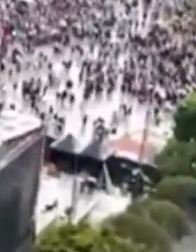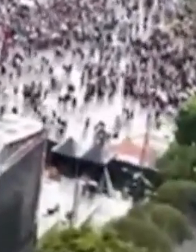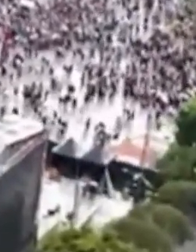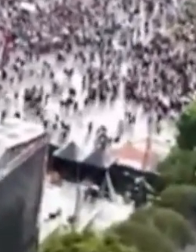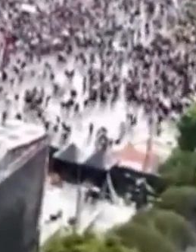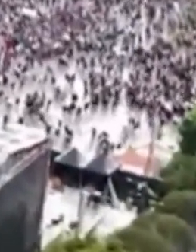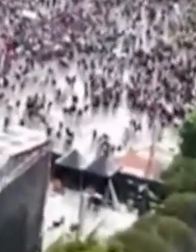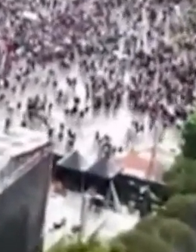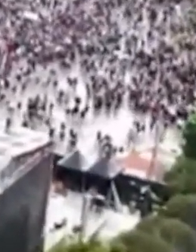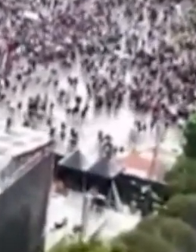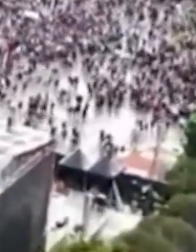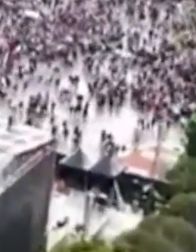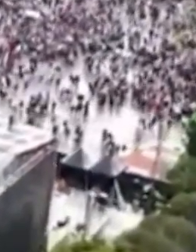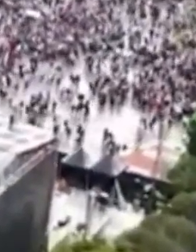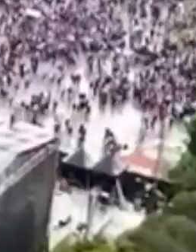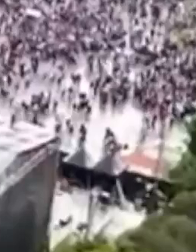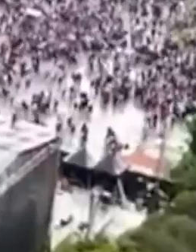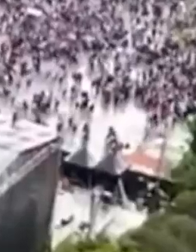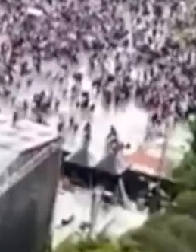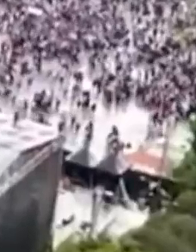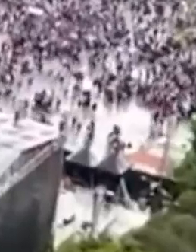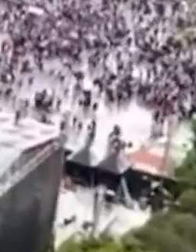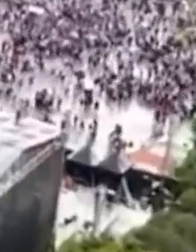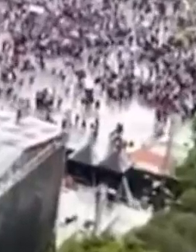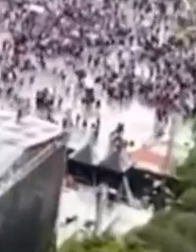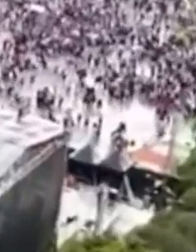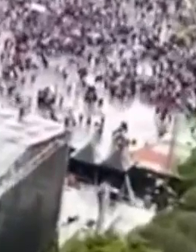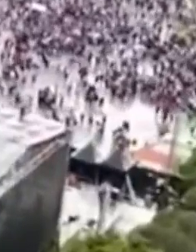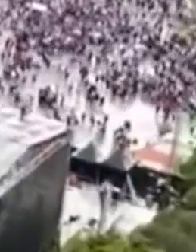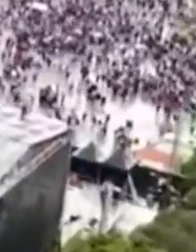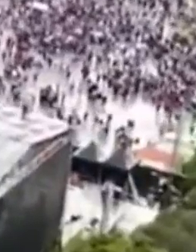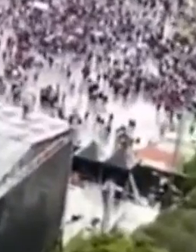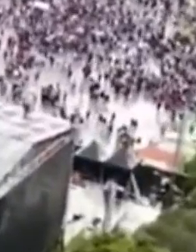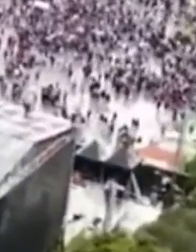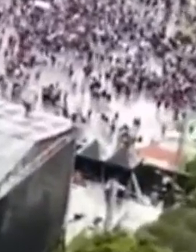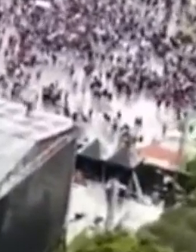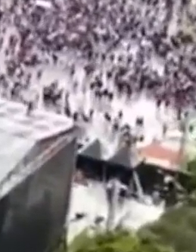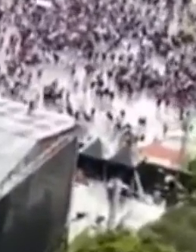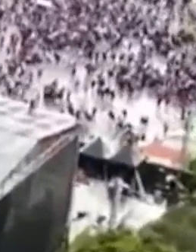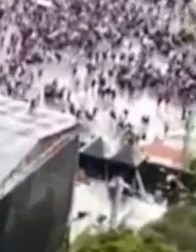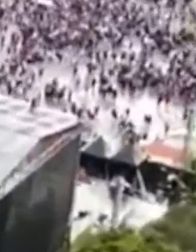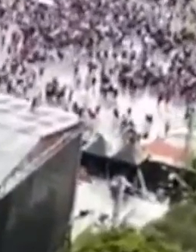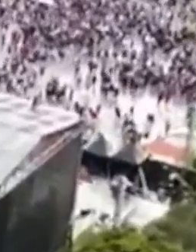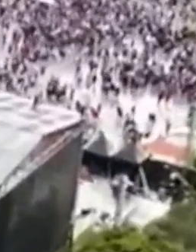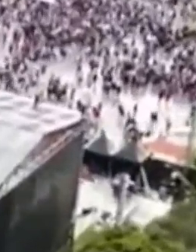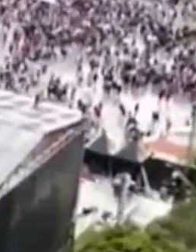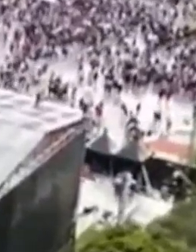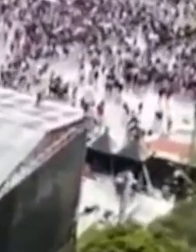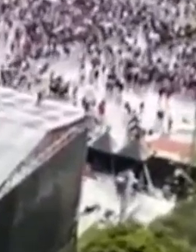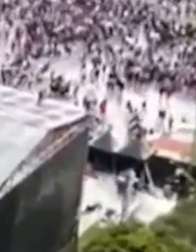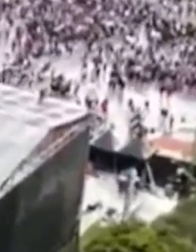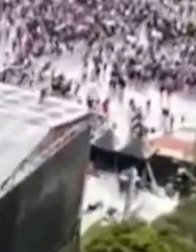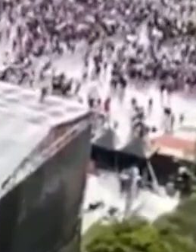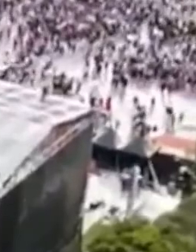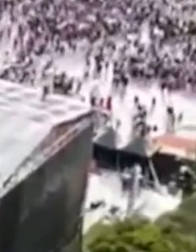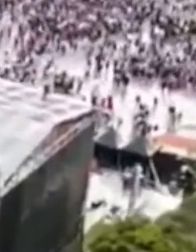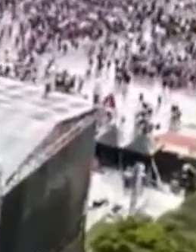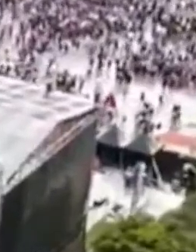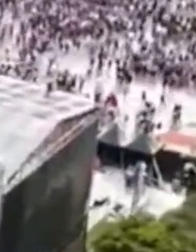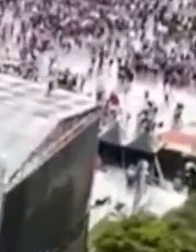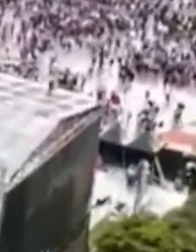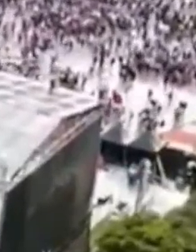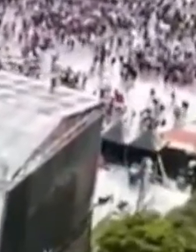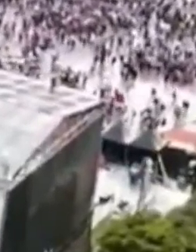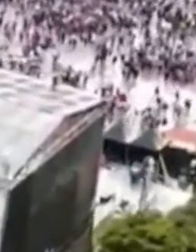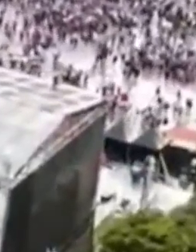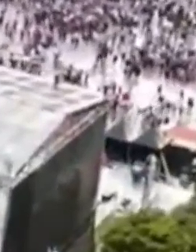muchos odiadores, es que la doctora Claudia Sheinbaum también se comprometió con las 40 horas semanales, algo que pues venía siendo de alguna